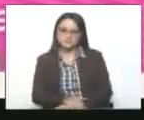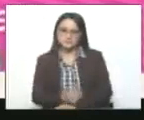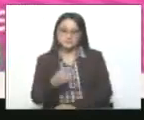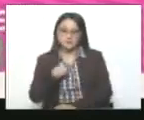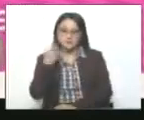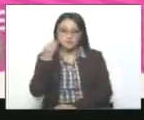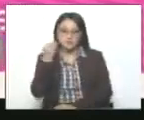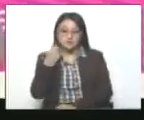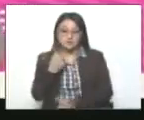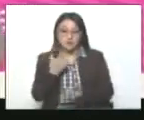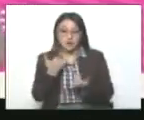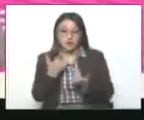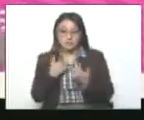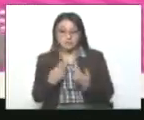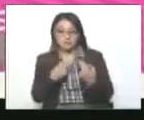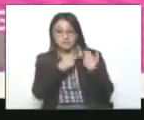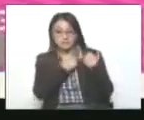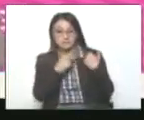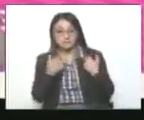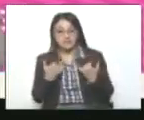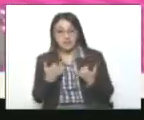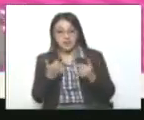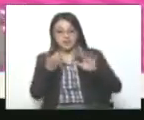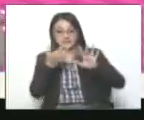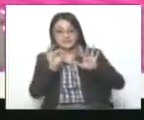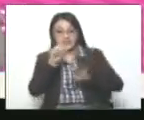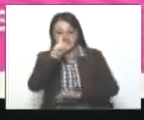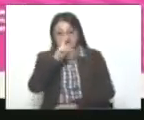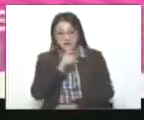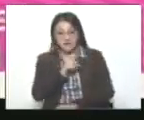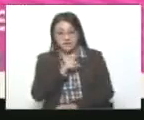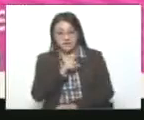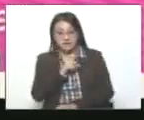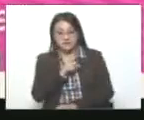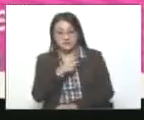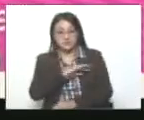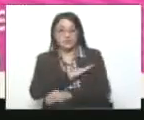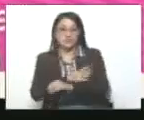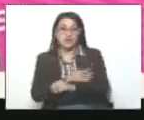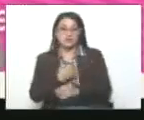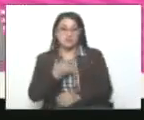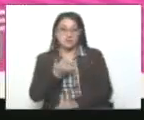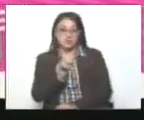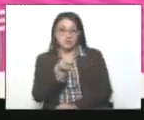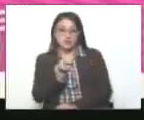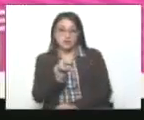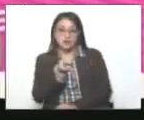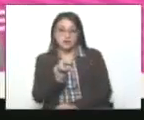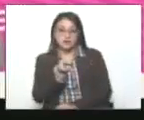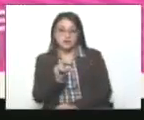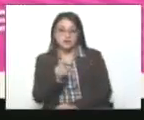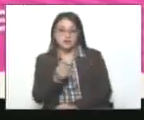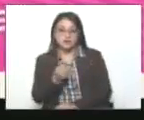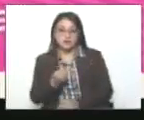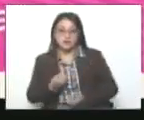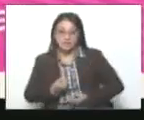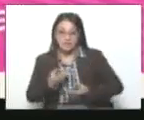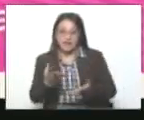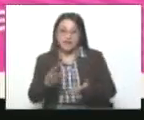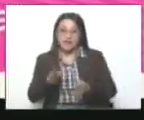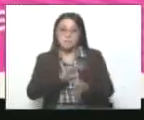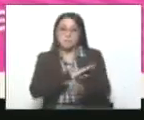tarea ya, ahora aquí como 60 años, con esta fuerza que tengo, es darle el mando a la